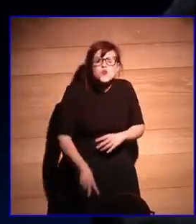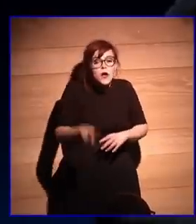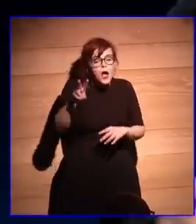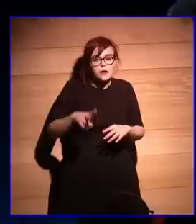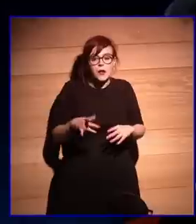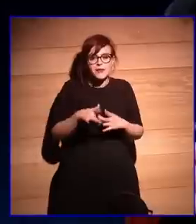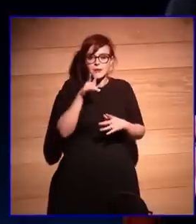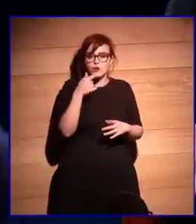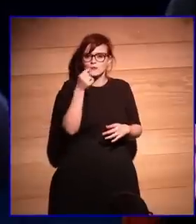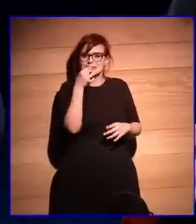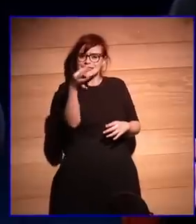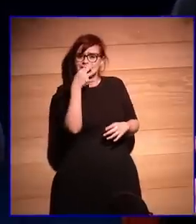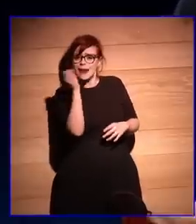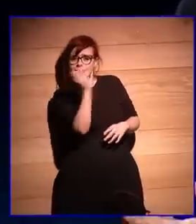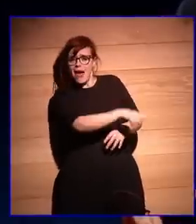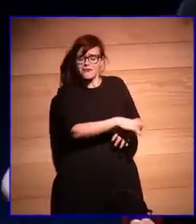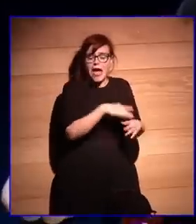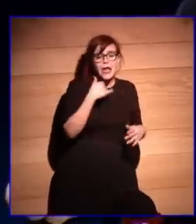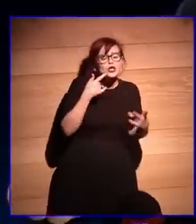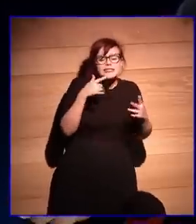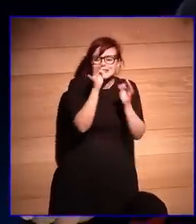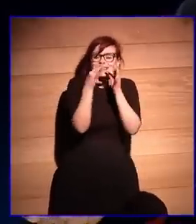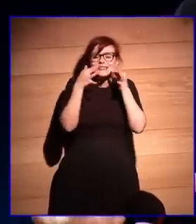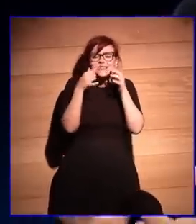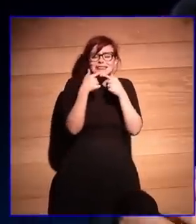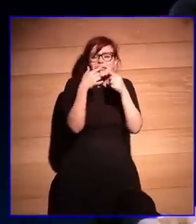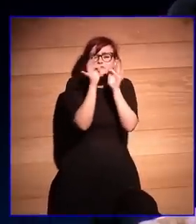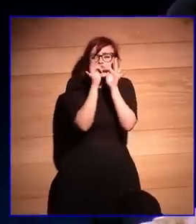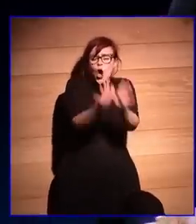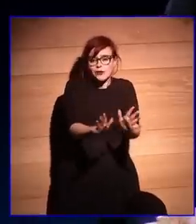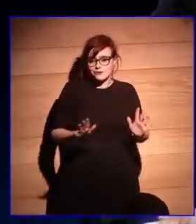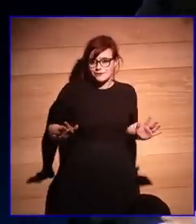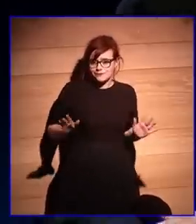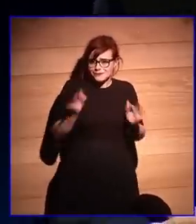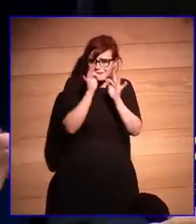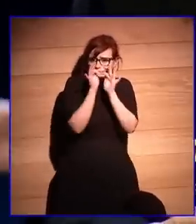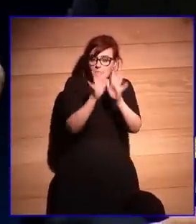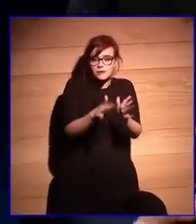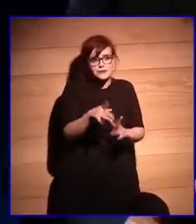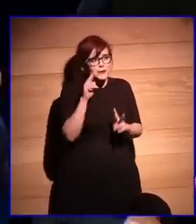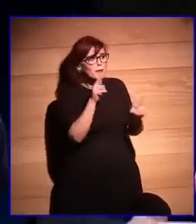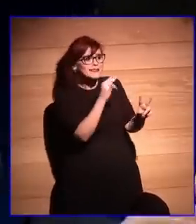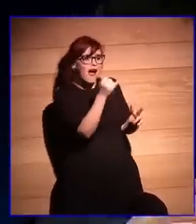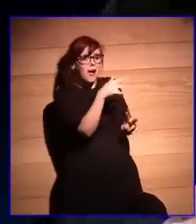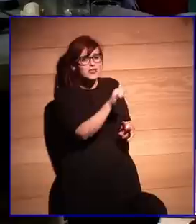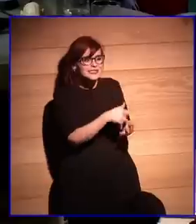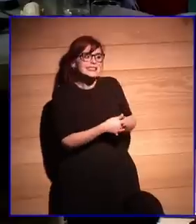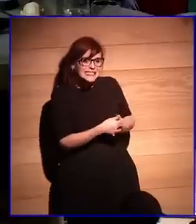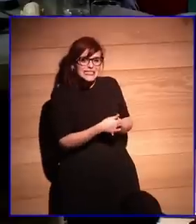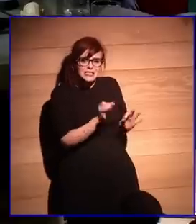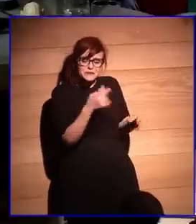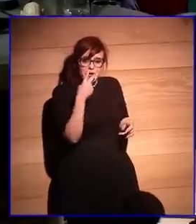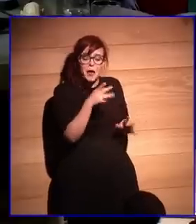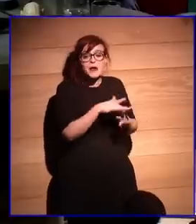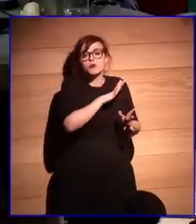hecho el mal. Un chicle que lo has tirado. Nunca. Sin envolverlo en el papel antes. Te lo aseguro, nada. Javi. Jamás. La verdad es que jamás. Me lo creo. Es que ves a Javi y dices, jamás. Que no. Pero